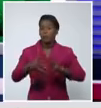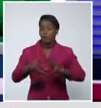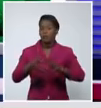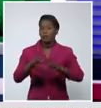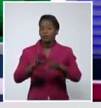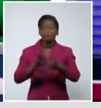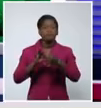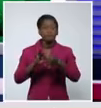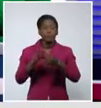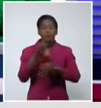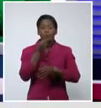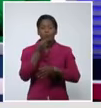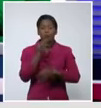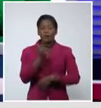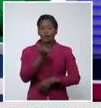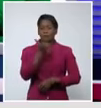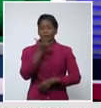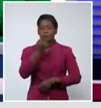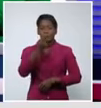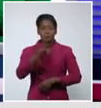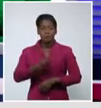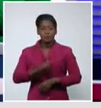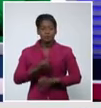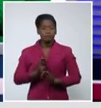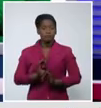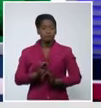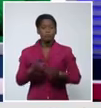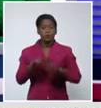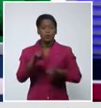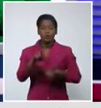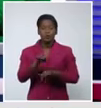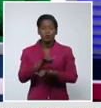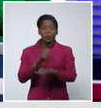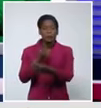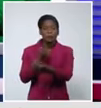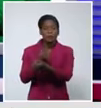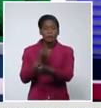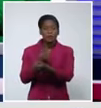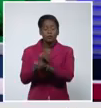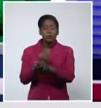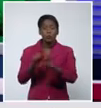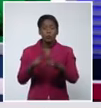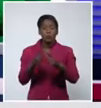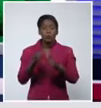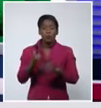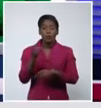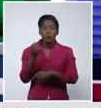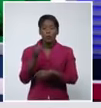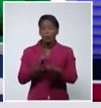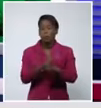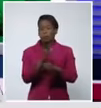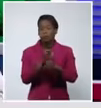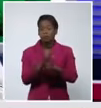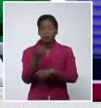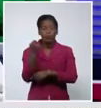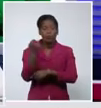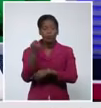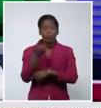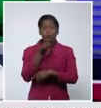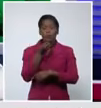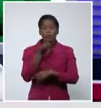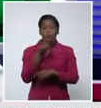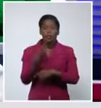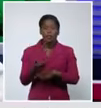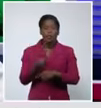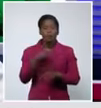también se ve afectada. Y lo que es todavía peor, por los fallecidos que siempre acompañan estos